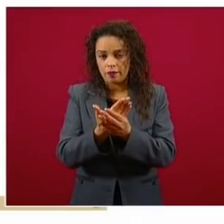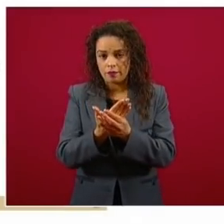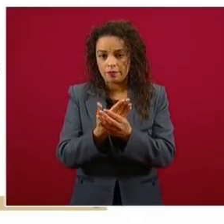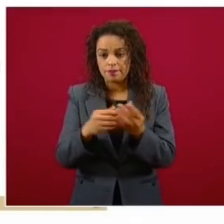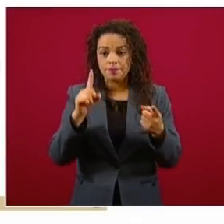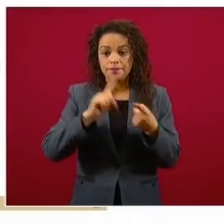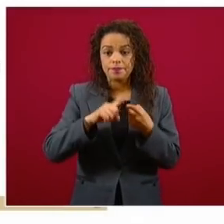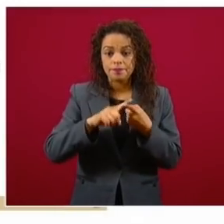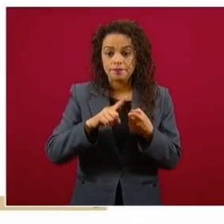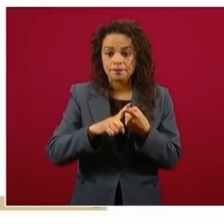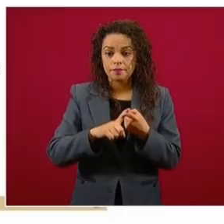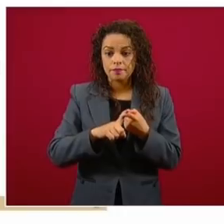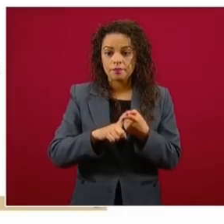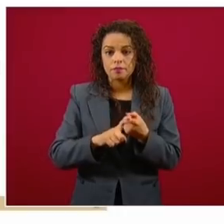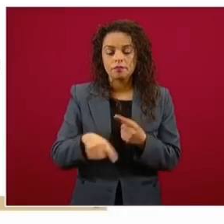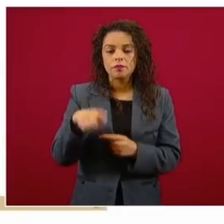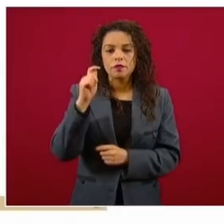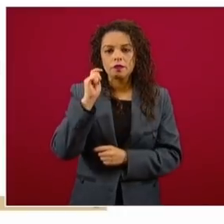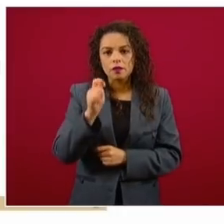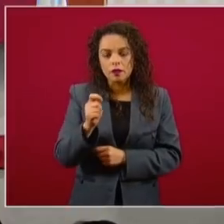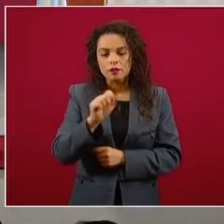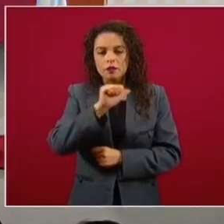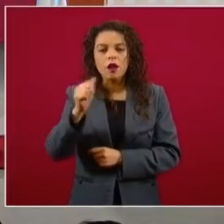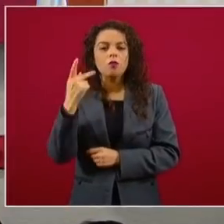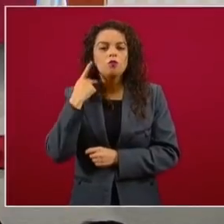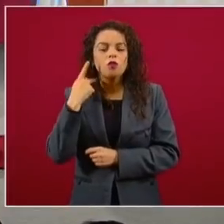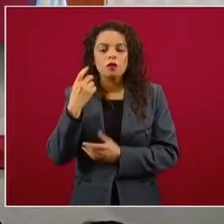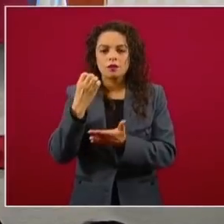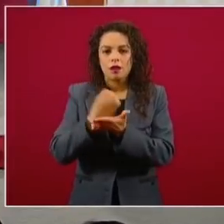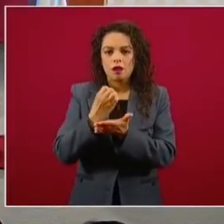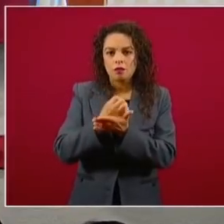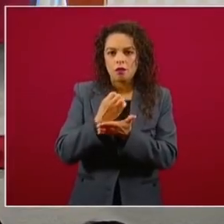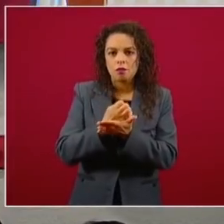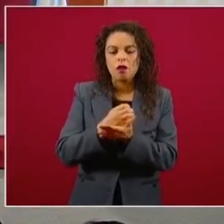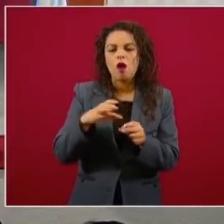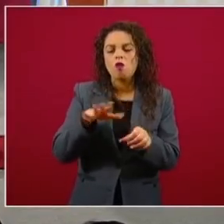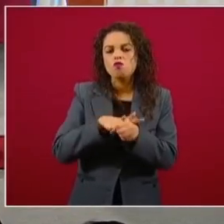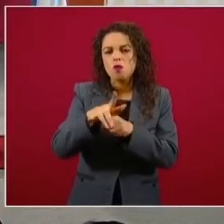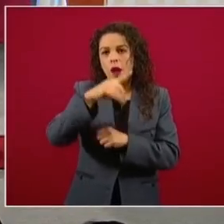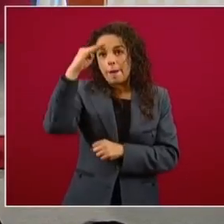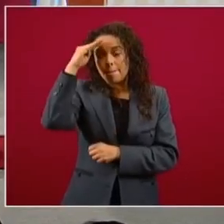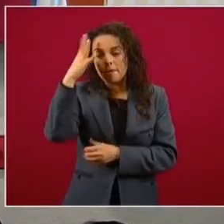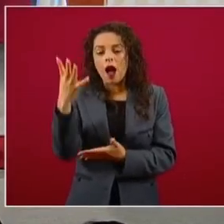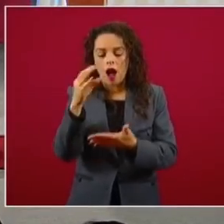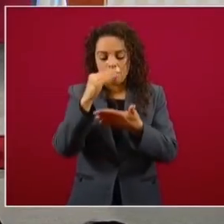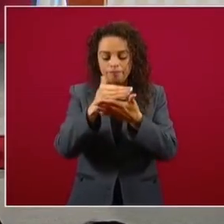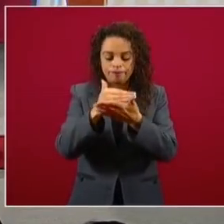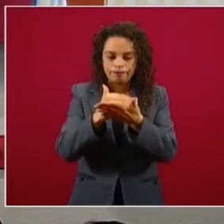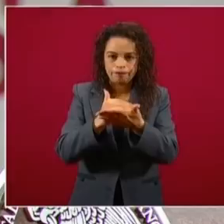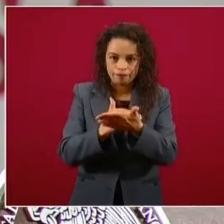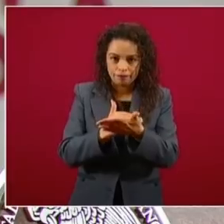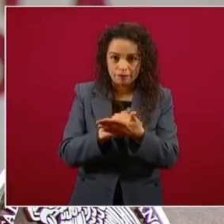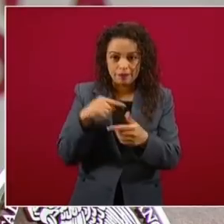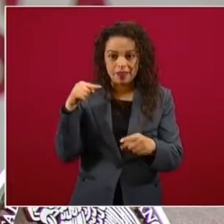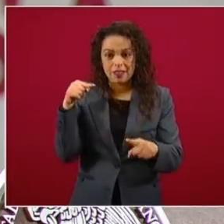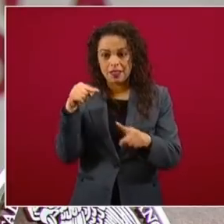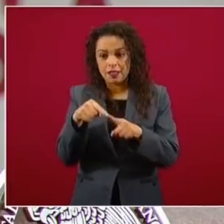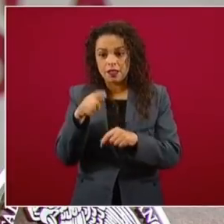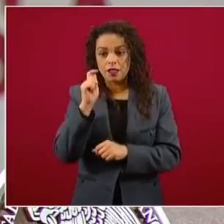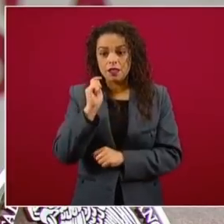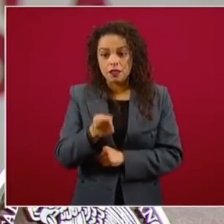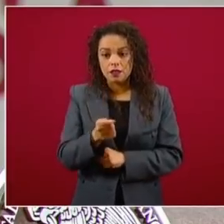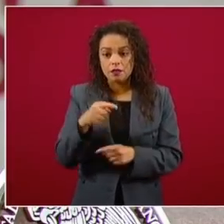los llamados criterios generales de política económica. En los criterios generales de política económica, el corazón de ellos es el llamado